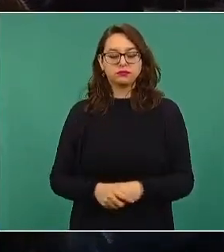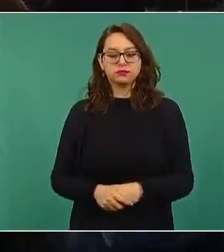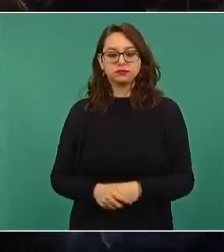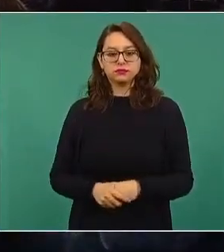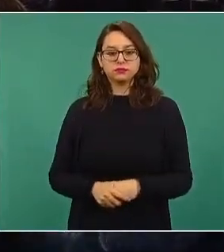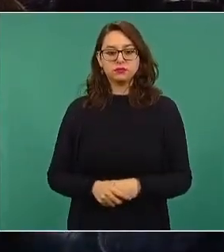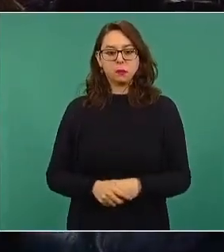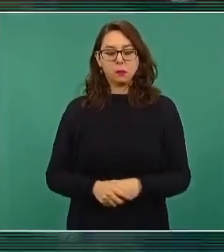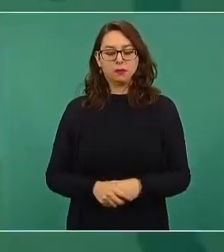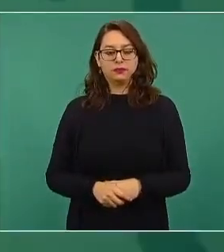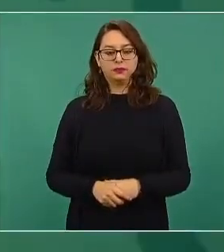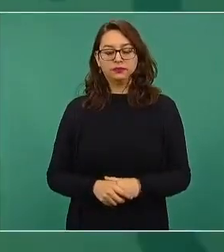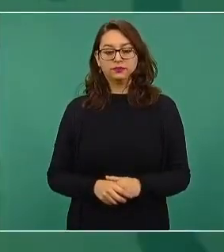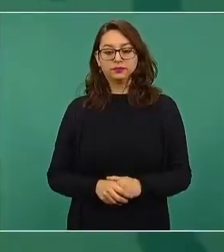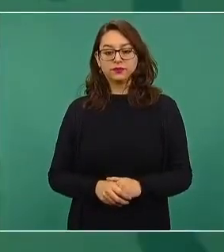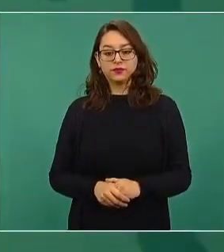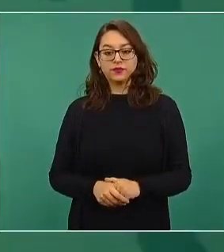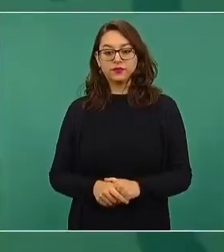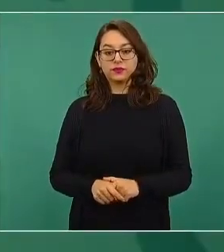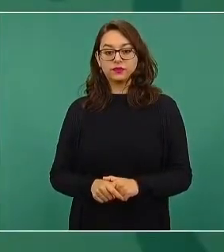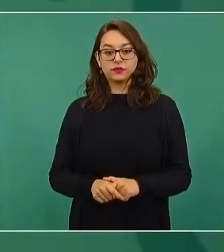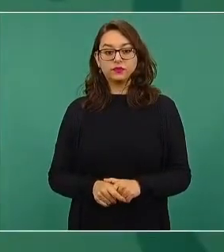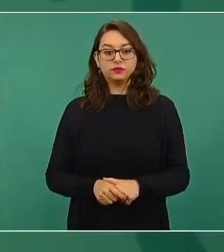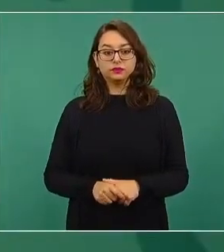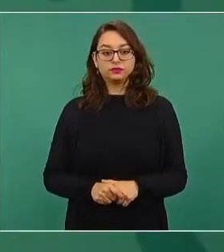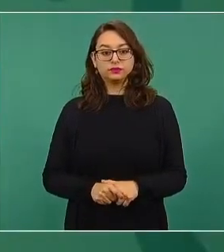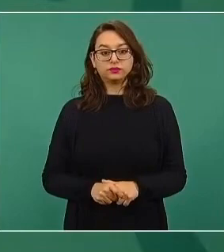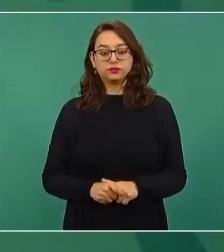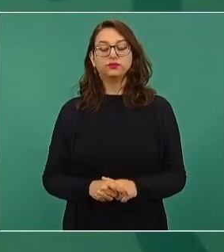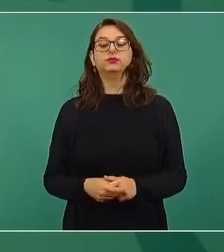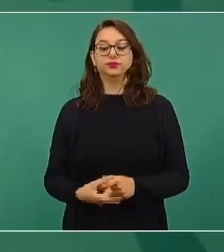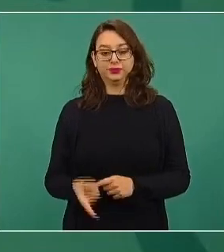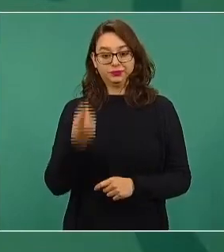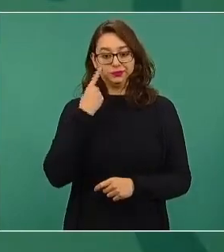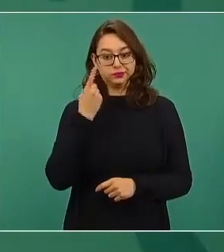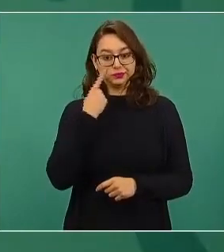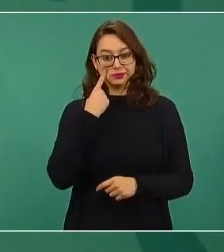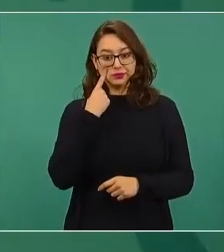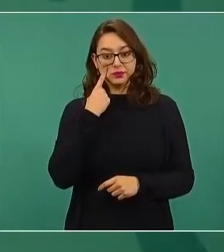Sí, vamos a estar el día 18.